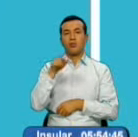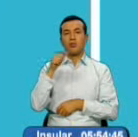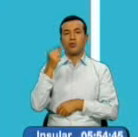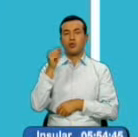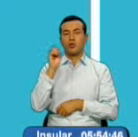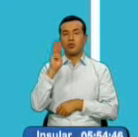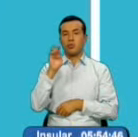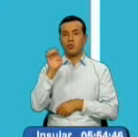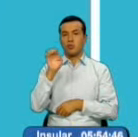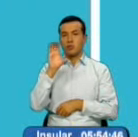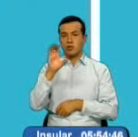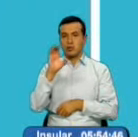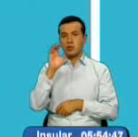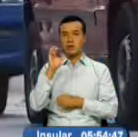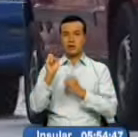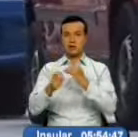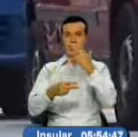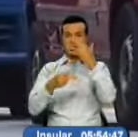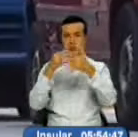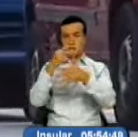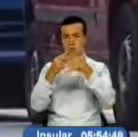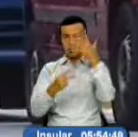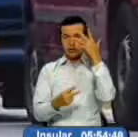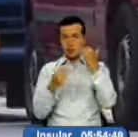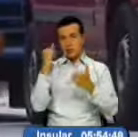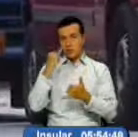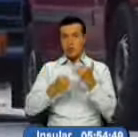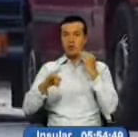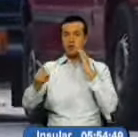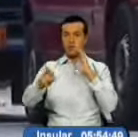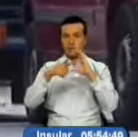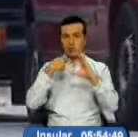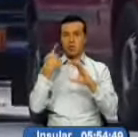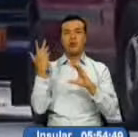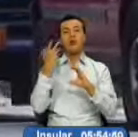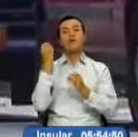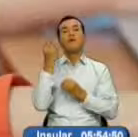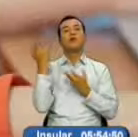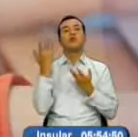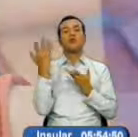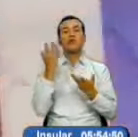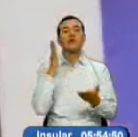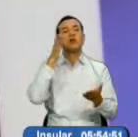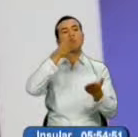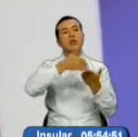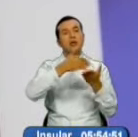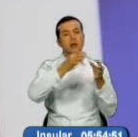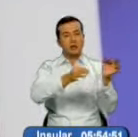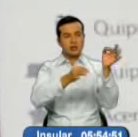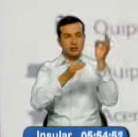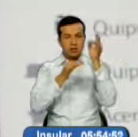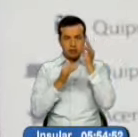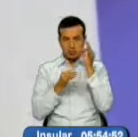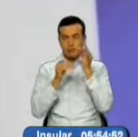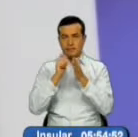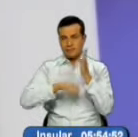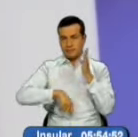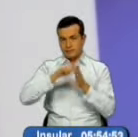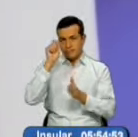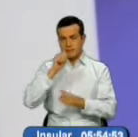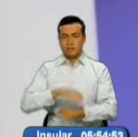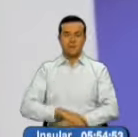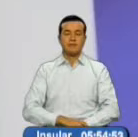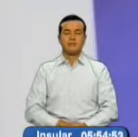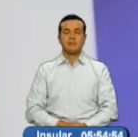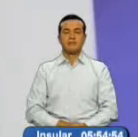www.emo.gov.es y completar 7 pasos. Al final le llegará un correo electrónico con la información de dónde deberá retirar el documento habilitante.